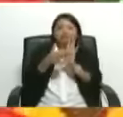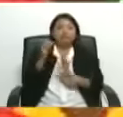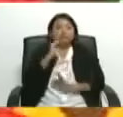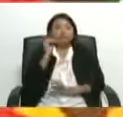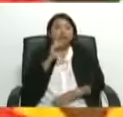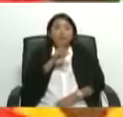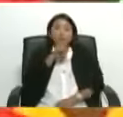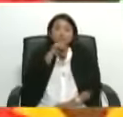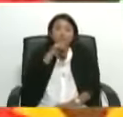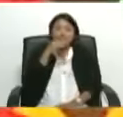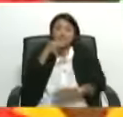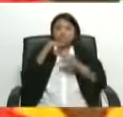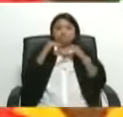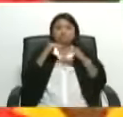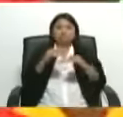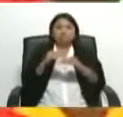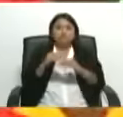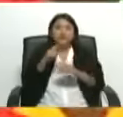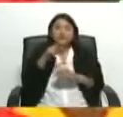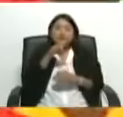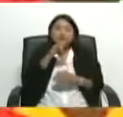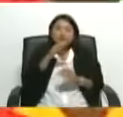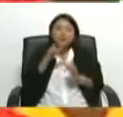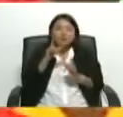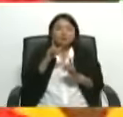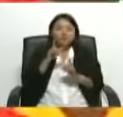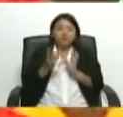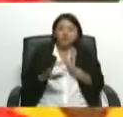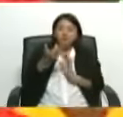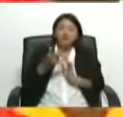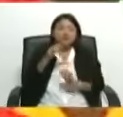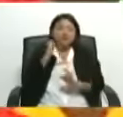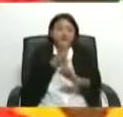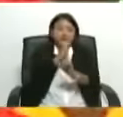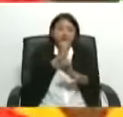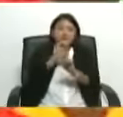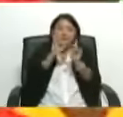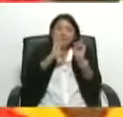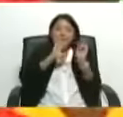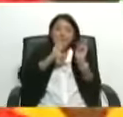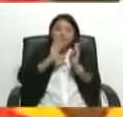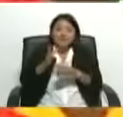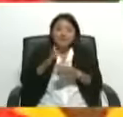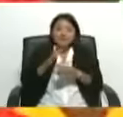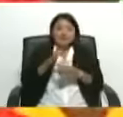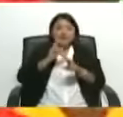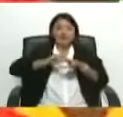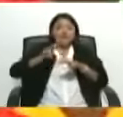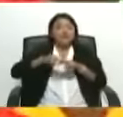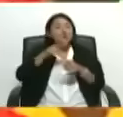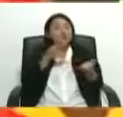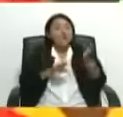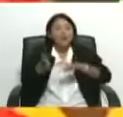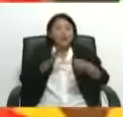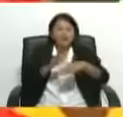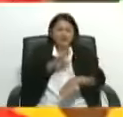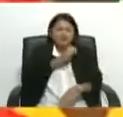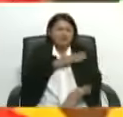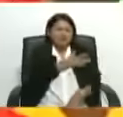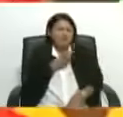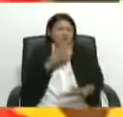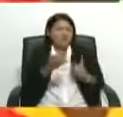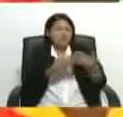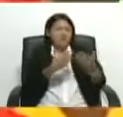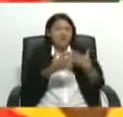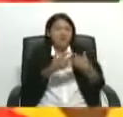eso. No es importante que hayan asesinado más de 7.000 niños. No, no, eso no importa. Es en Palestina. Pero quieren